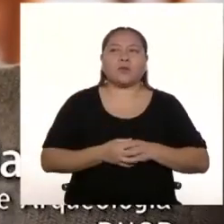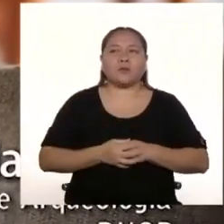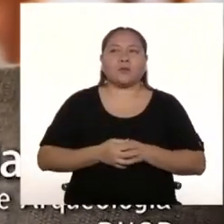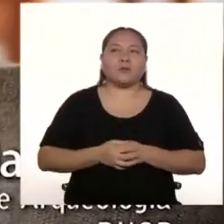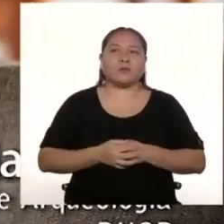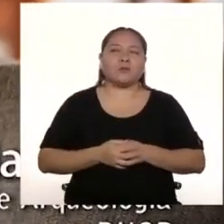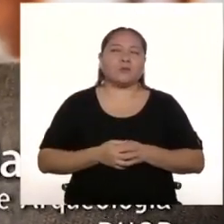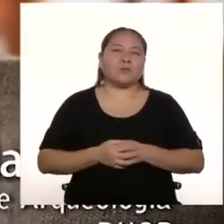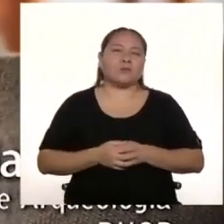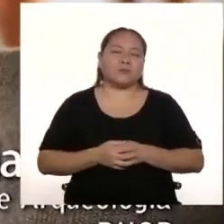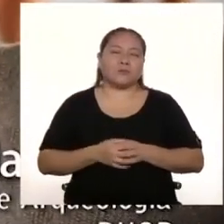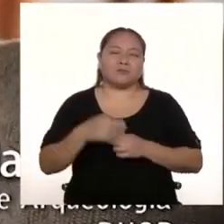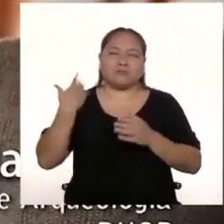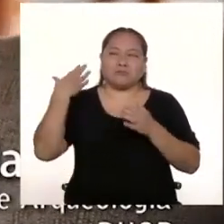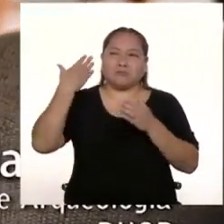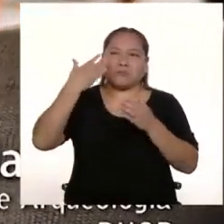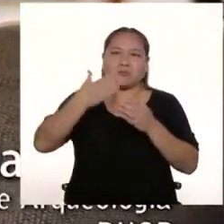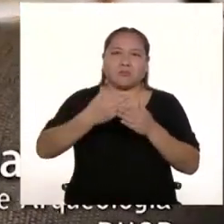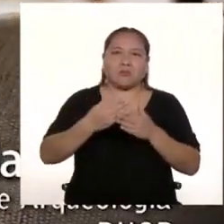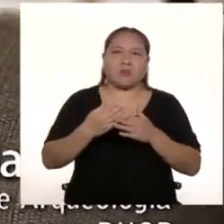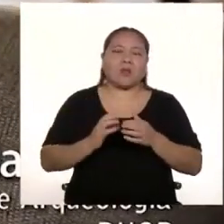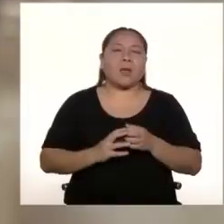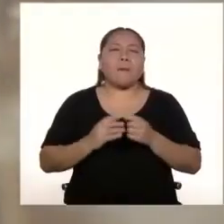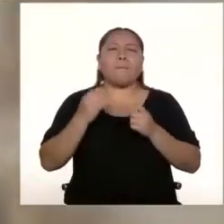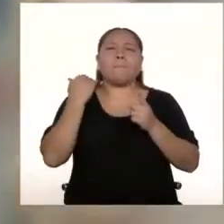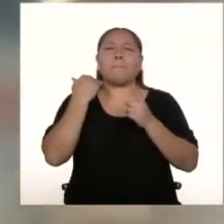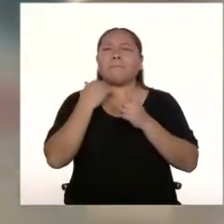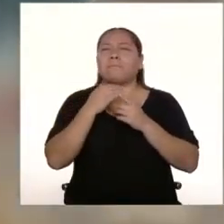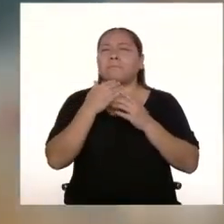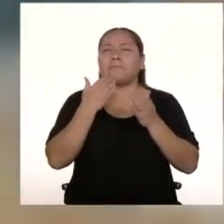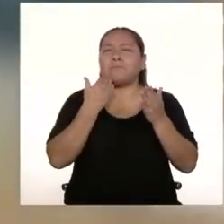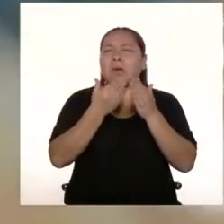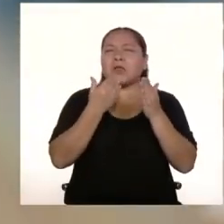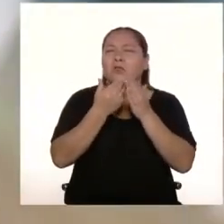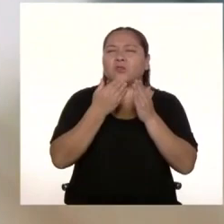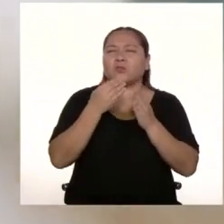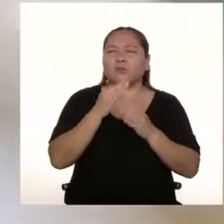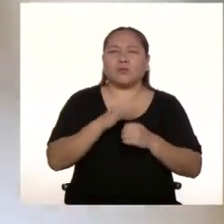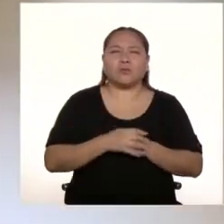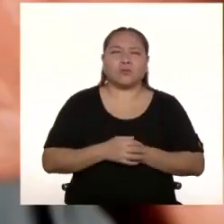menos de un siglo antes del inicio de la conquista.